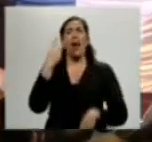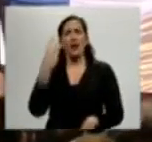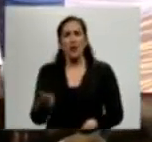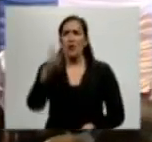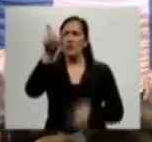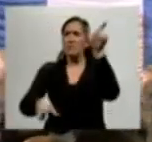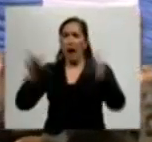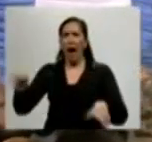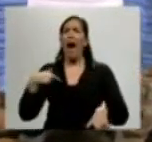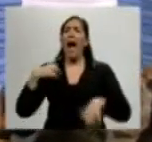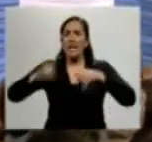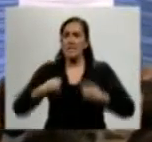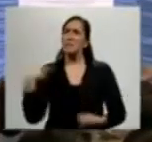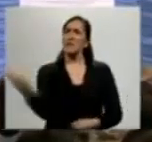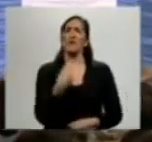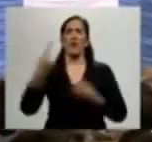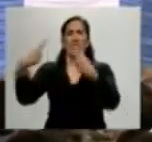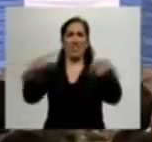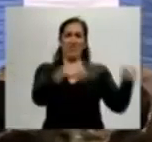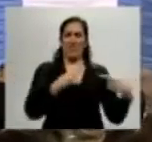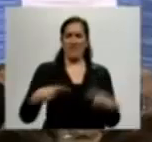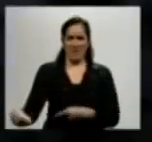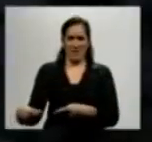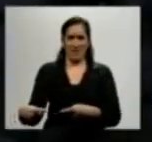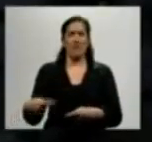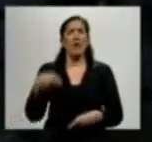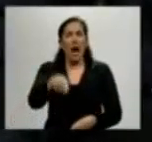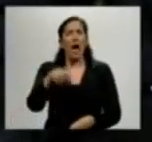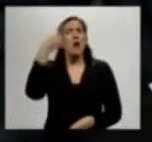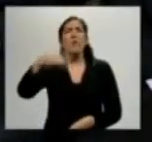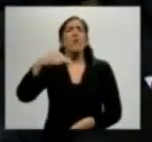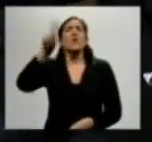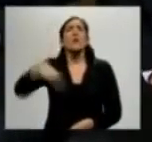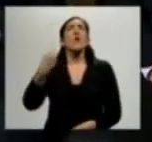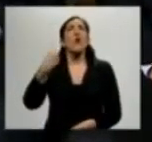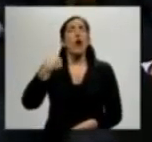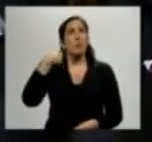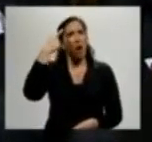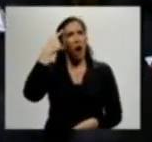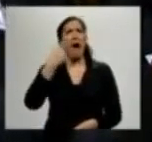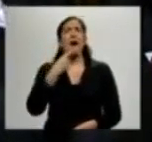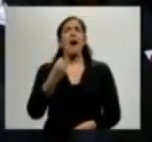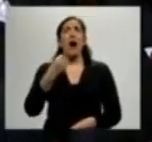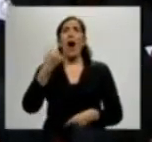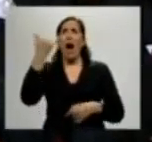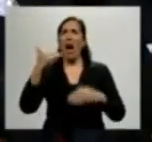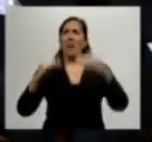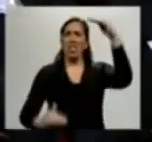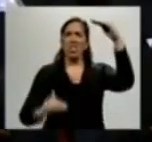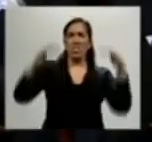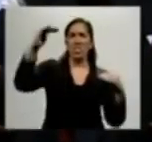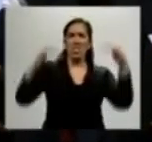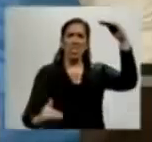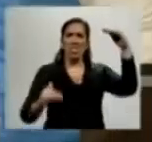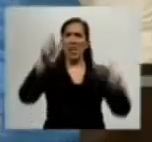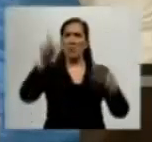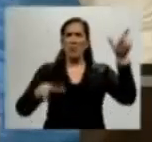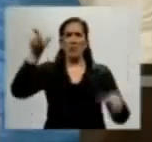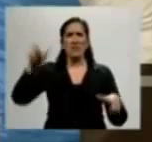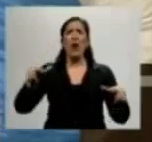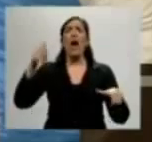somos diferentes, solamente a partir de la noción de desigualdad, de que existe desigualdad y que